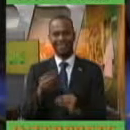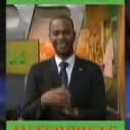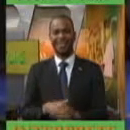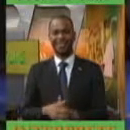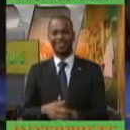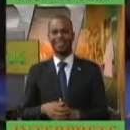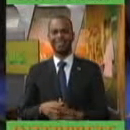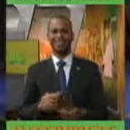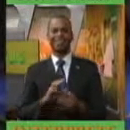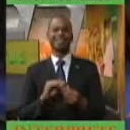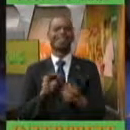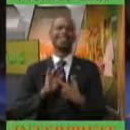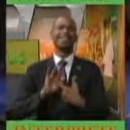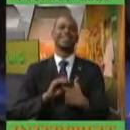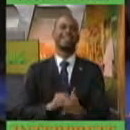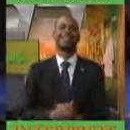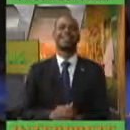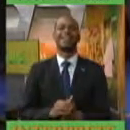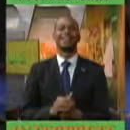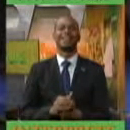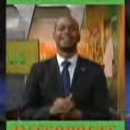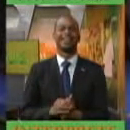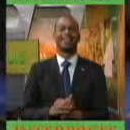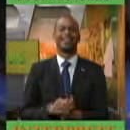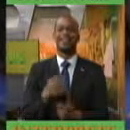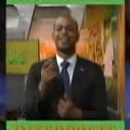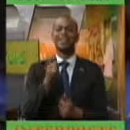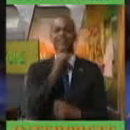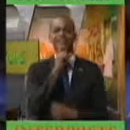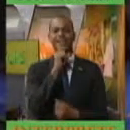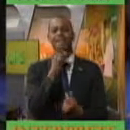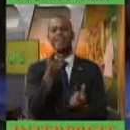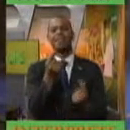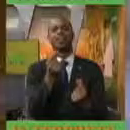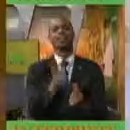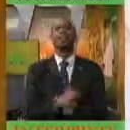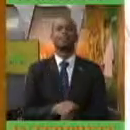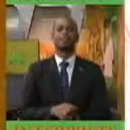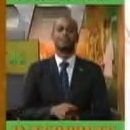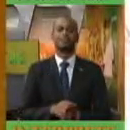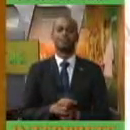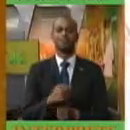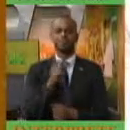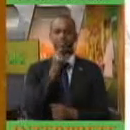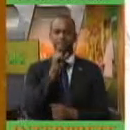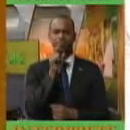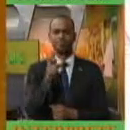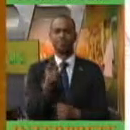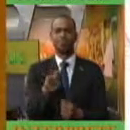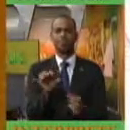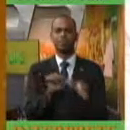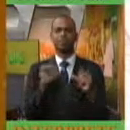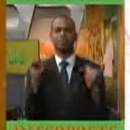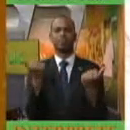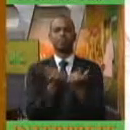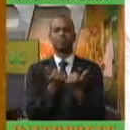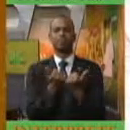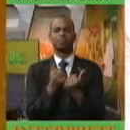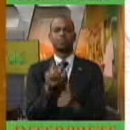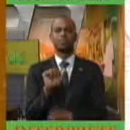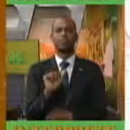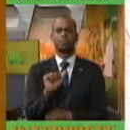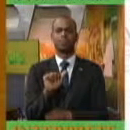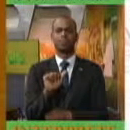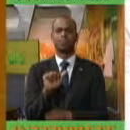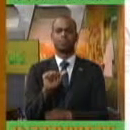Pero vamos a ver entonces qué le podemos presentar. Exacto. ¿Qué hacemos en Boca Chica? Sí, explícame. Allá en Boca Chica hay una asociación que se llama